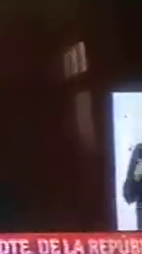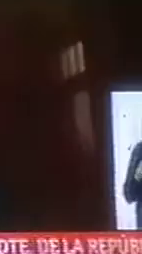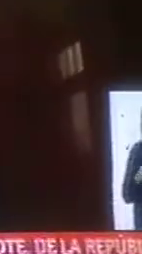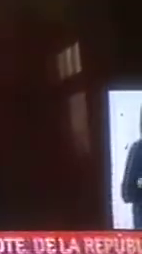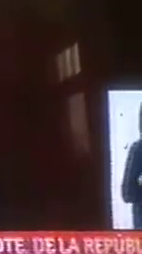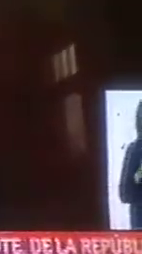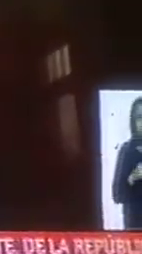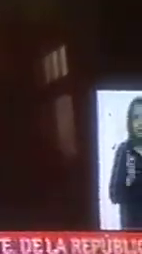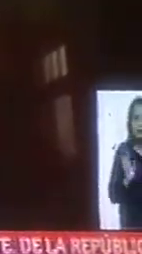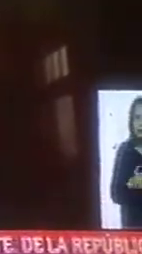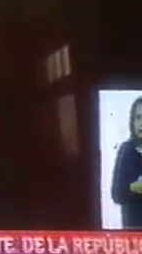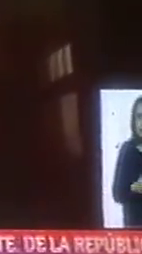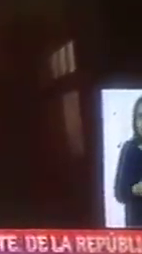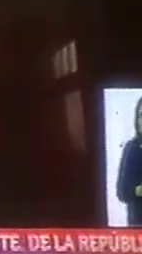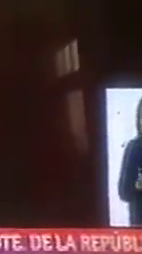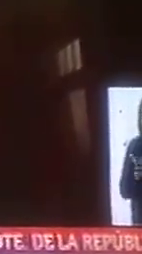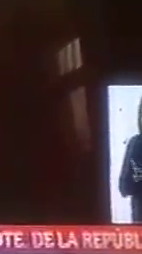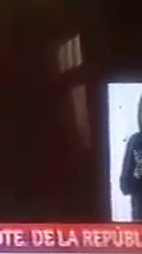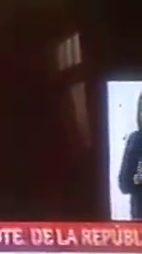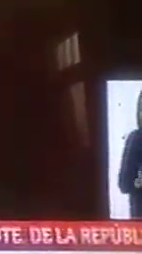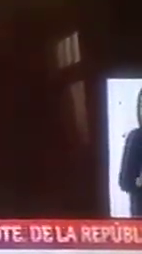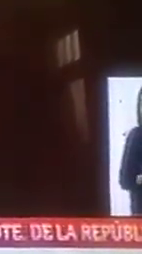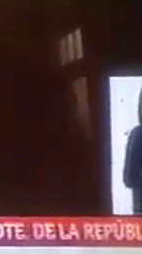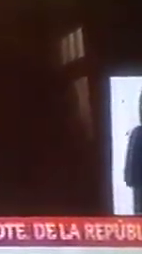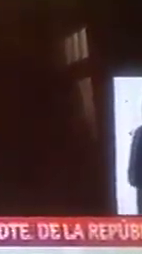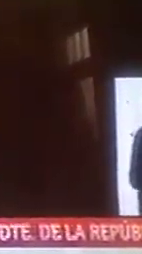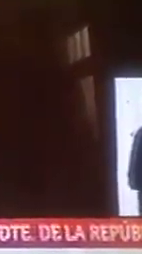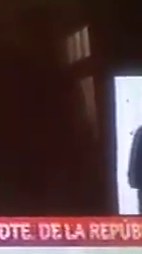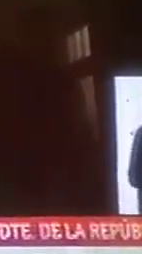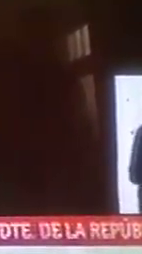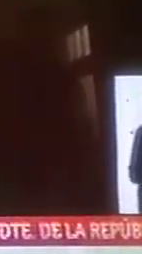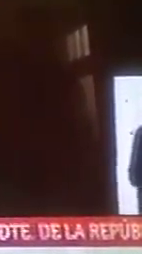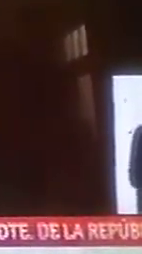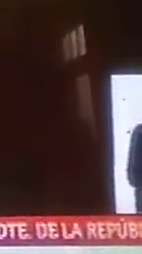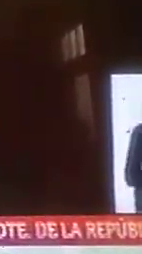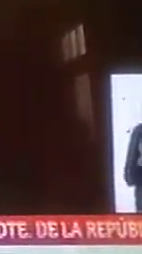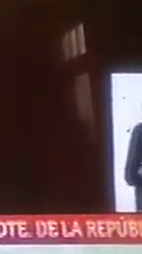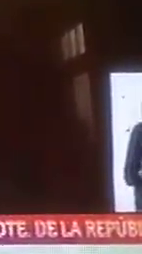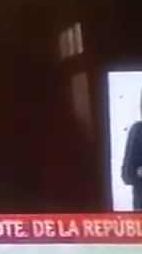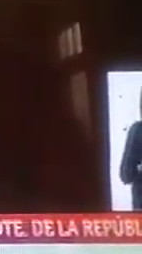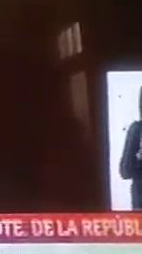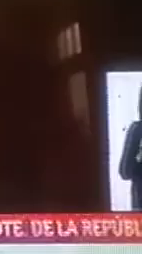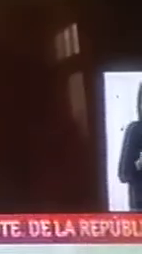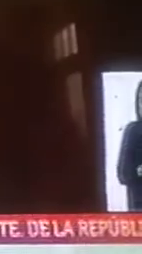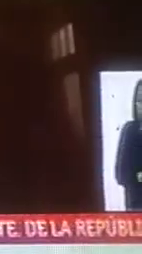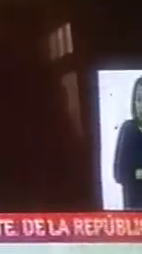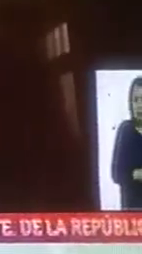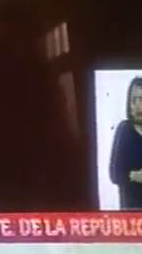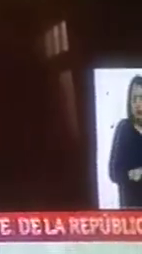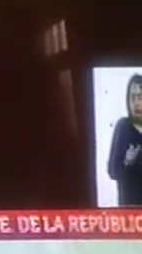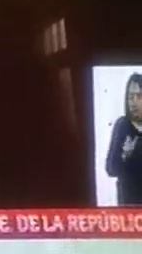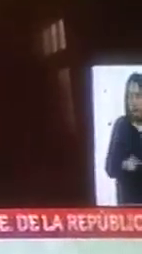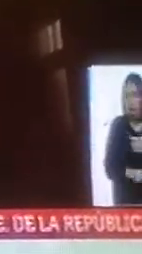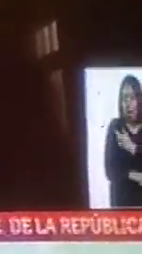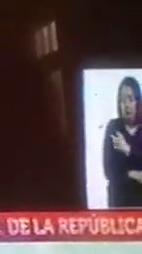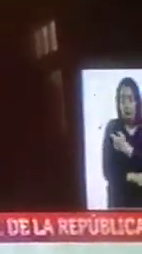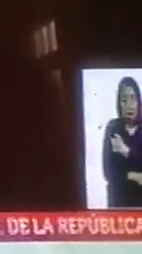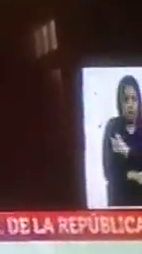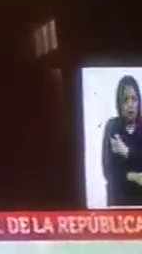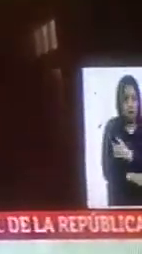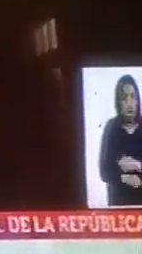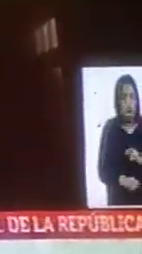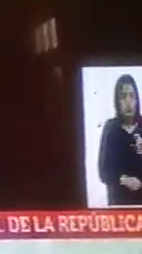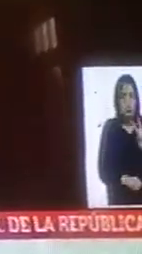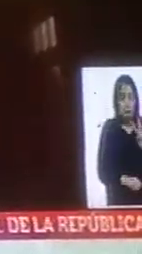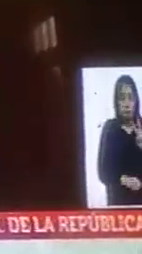frente a una tercera ola de contagios tenemos a la presa de 16 por ciento de la población vacunada con dos con dos